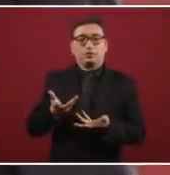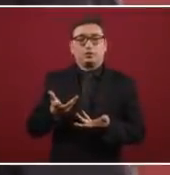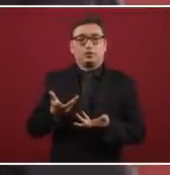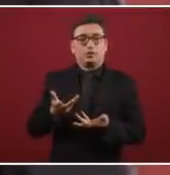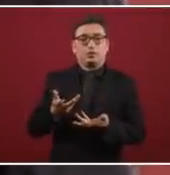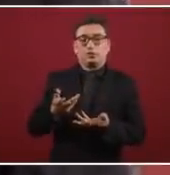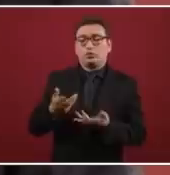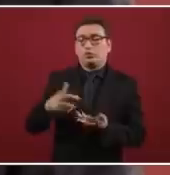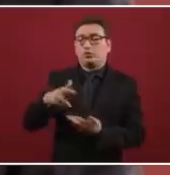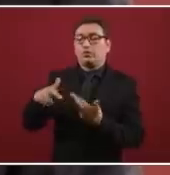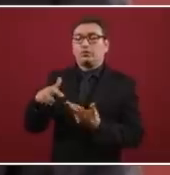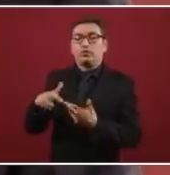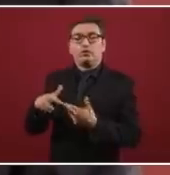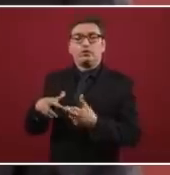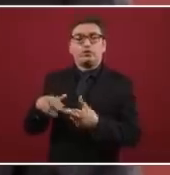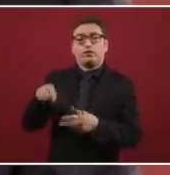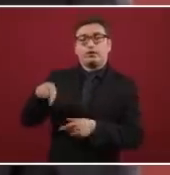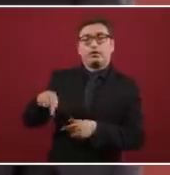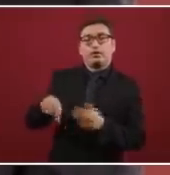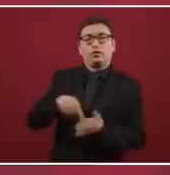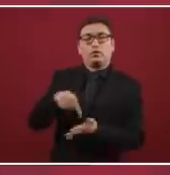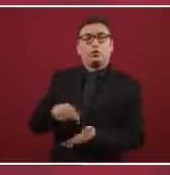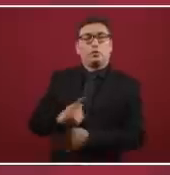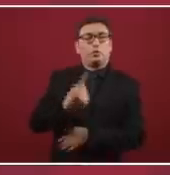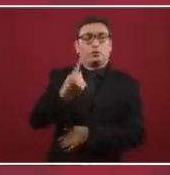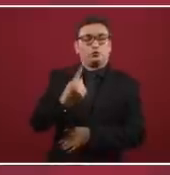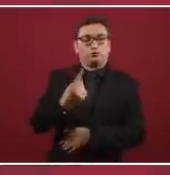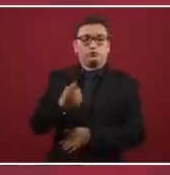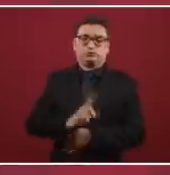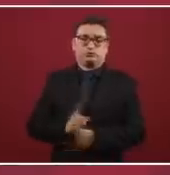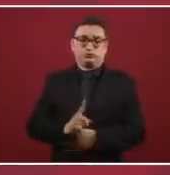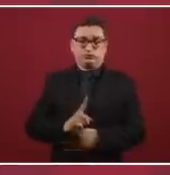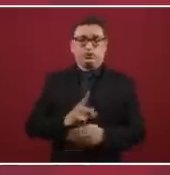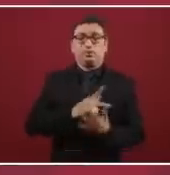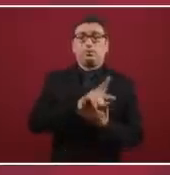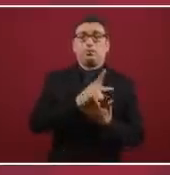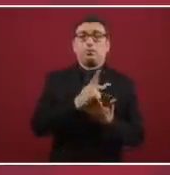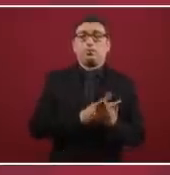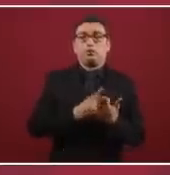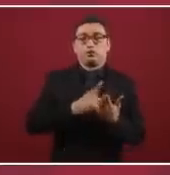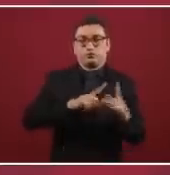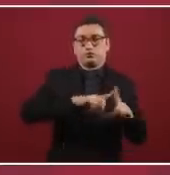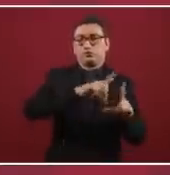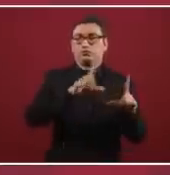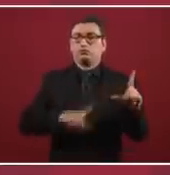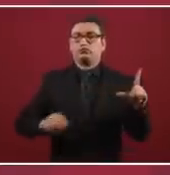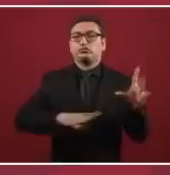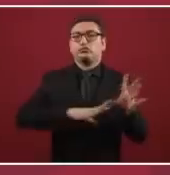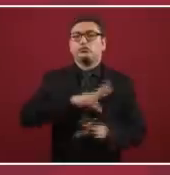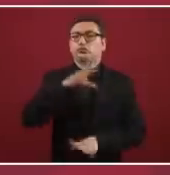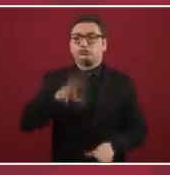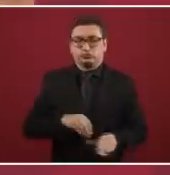en una región, no, es un programa universal para todos.